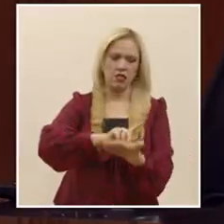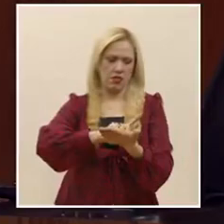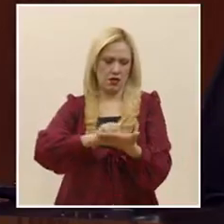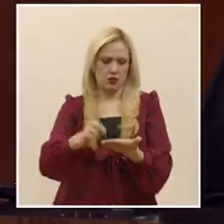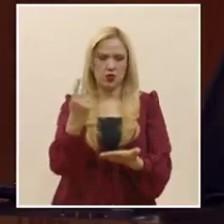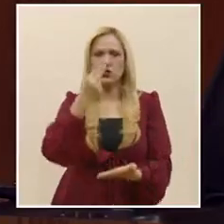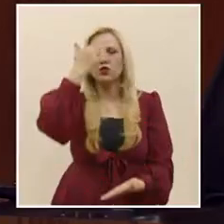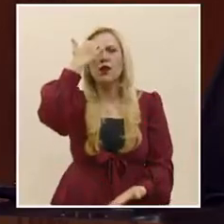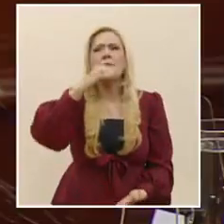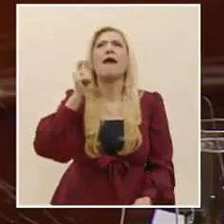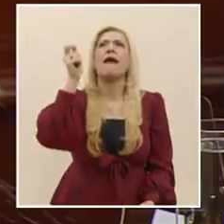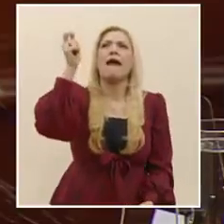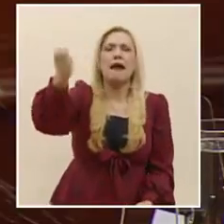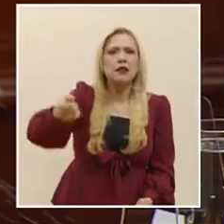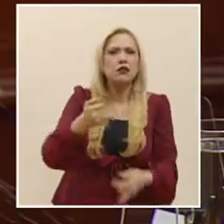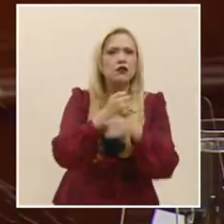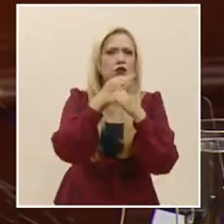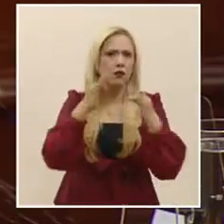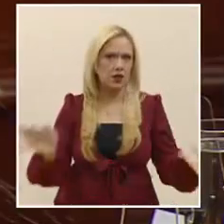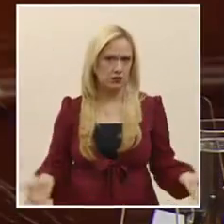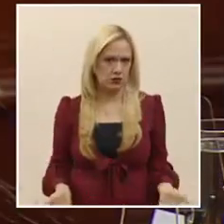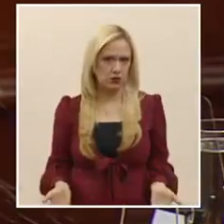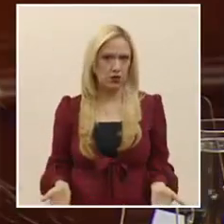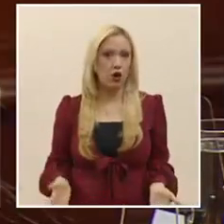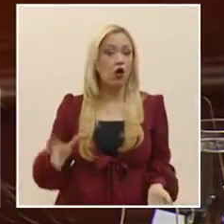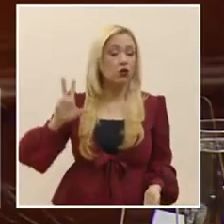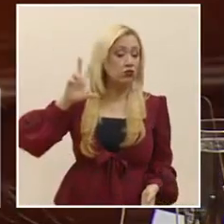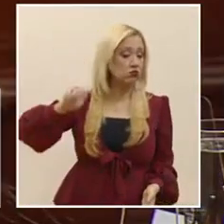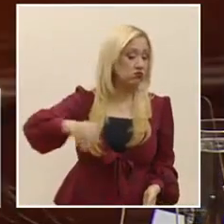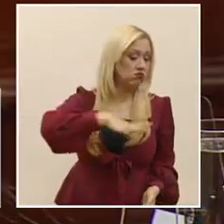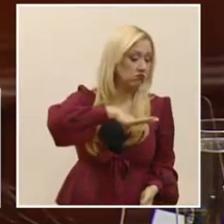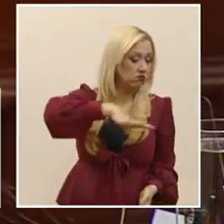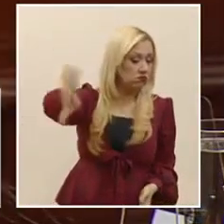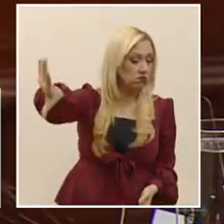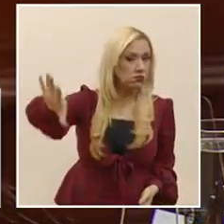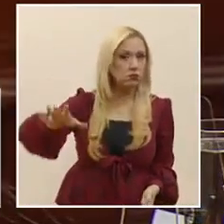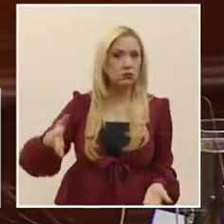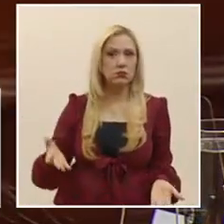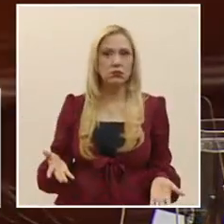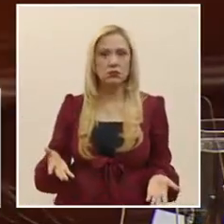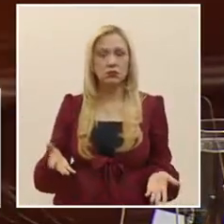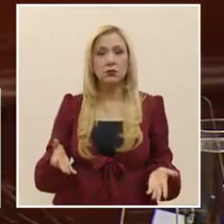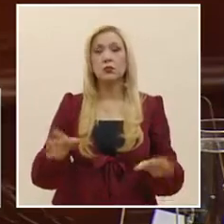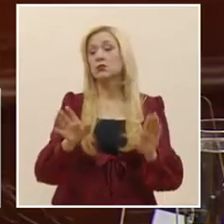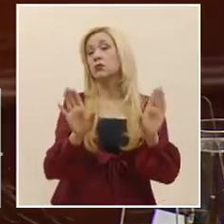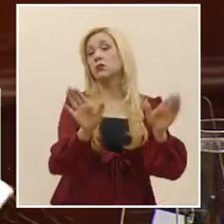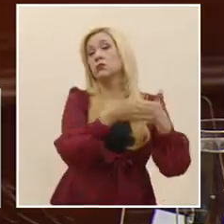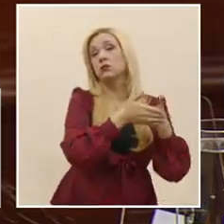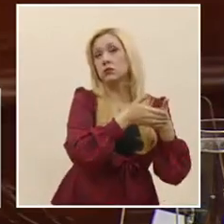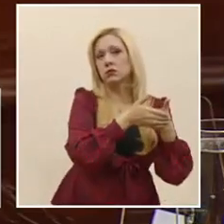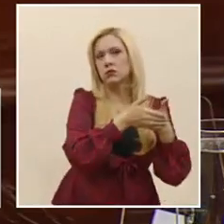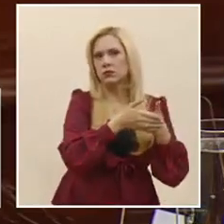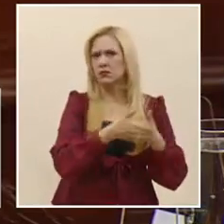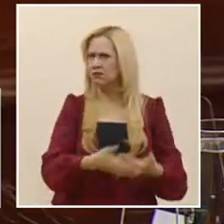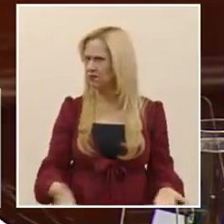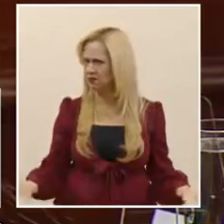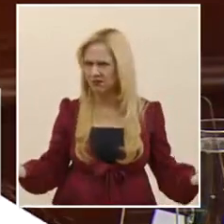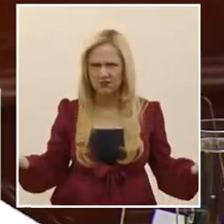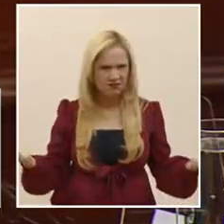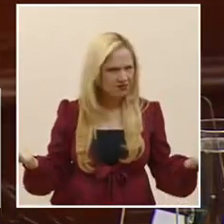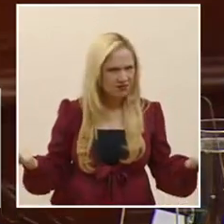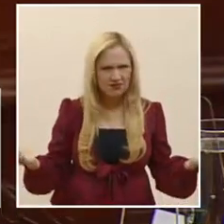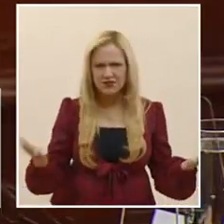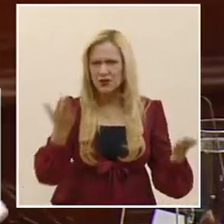la información pública. Negar que el vocablo seguridad nacional no tiene impacto para efecto